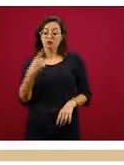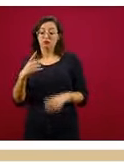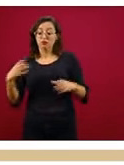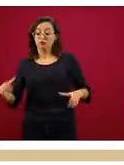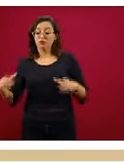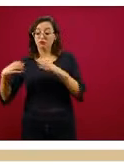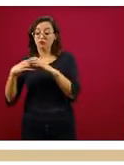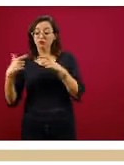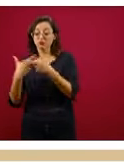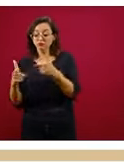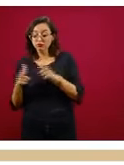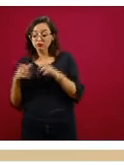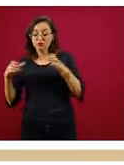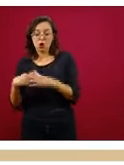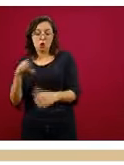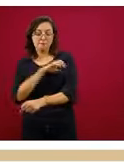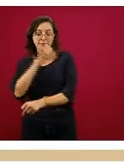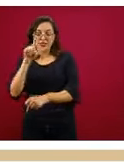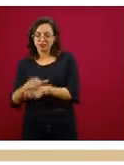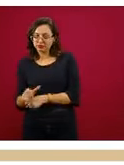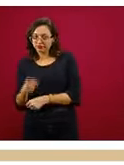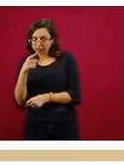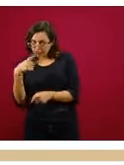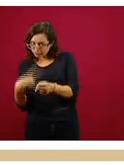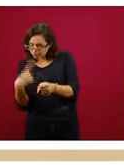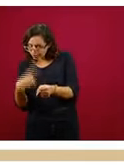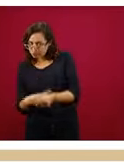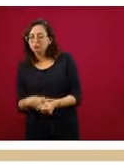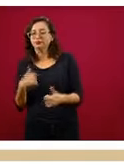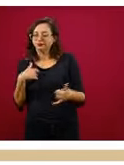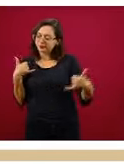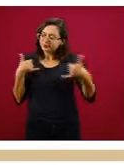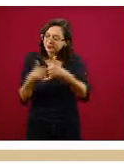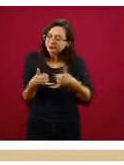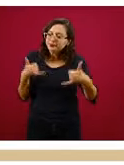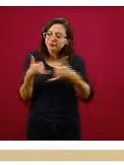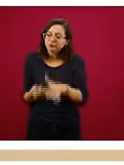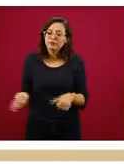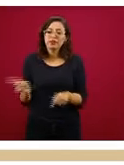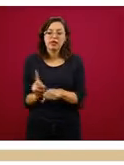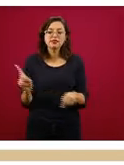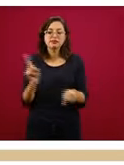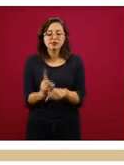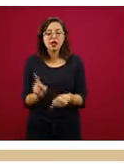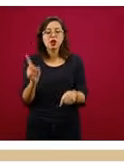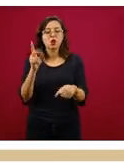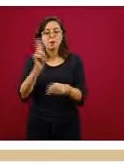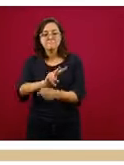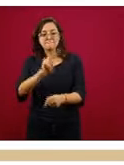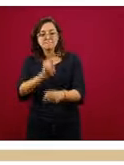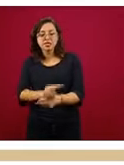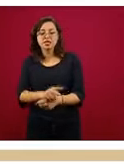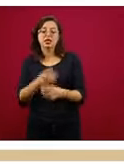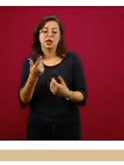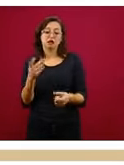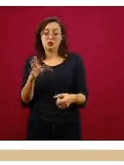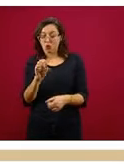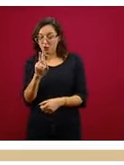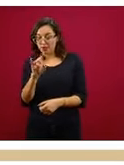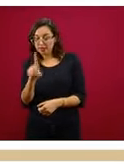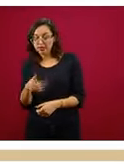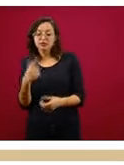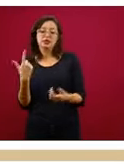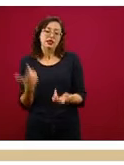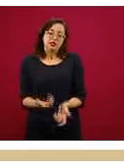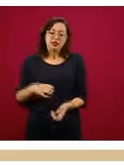van más dedicadas al monitoreo diario de estos pacientes que tienen sospecha de COVID, pero que también tienen factores de riesgo,